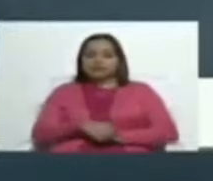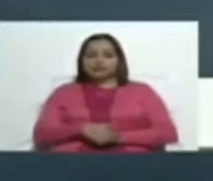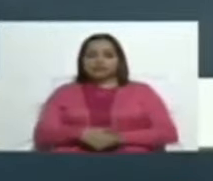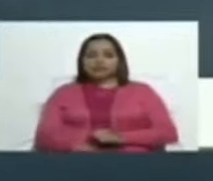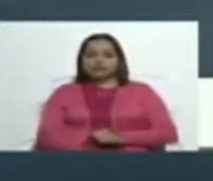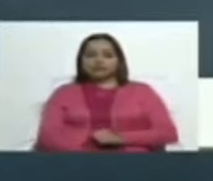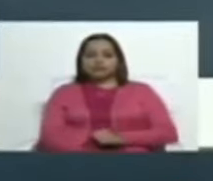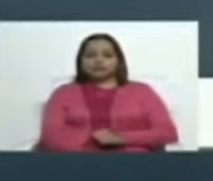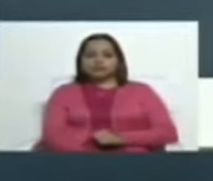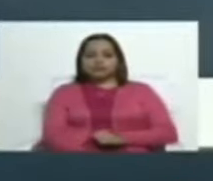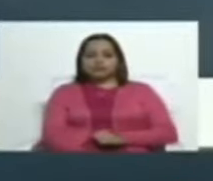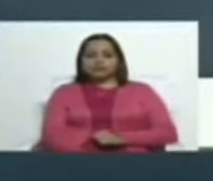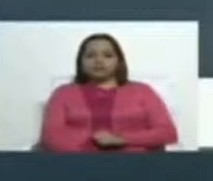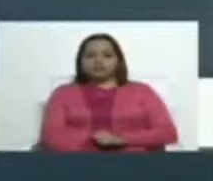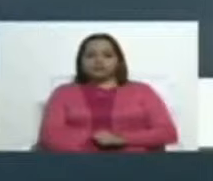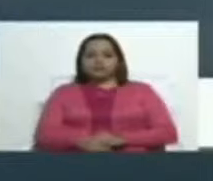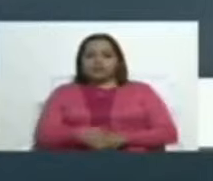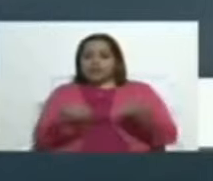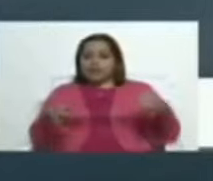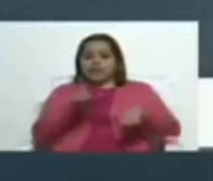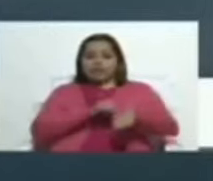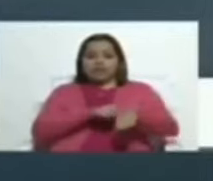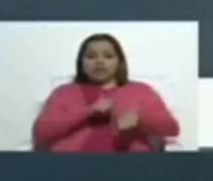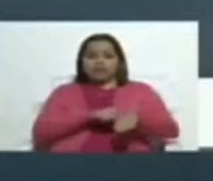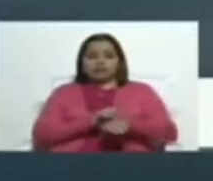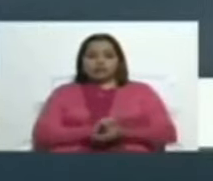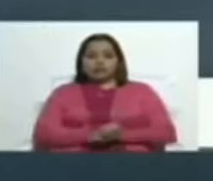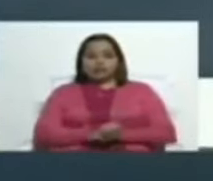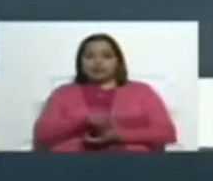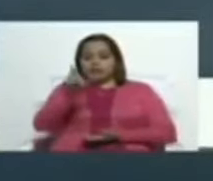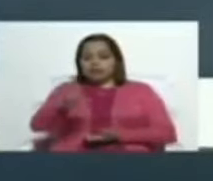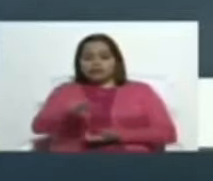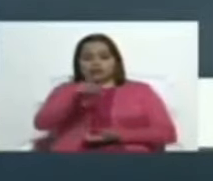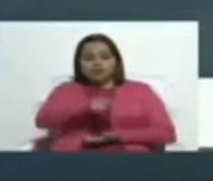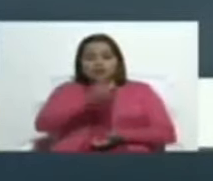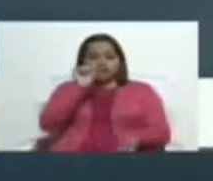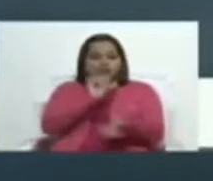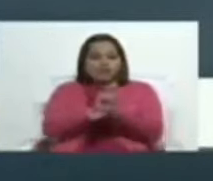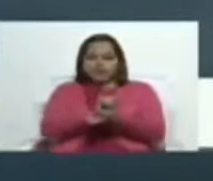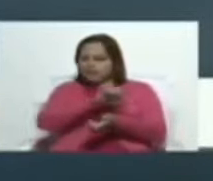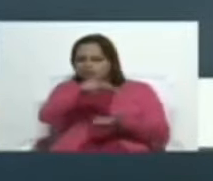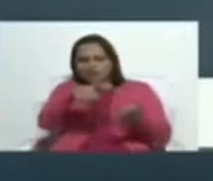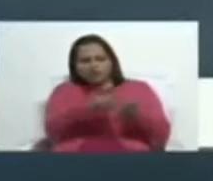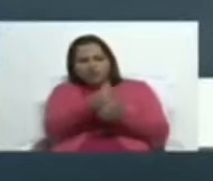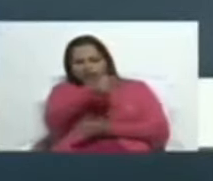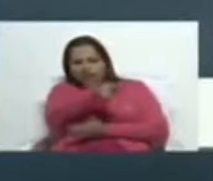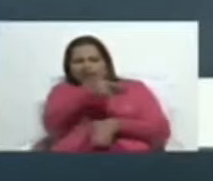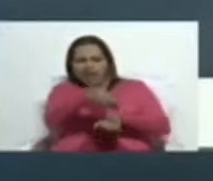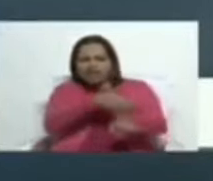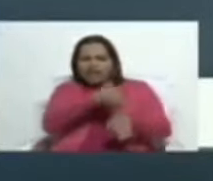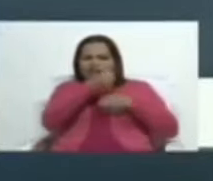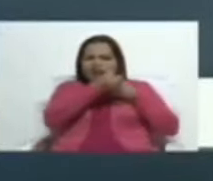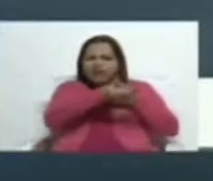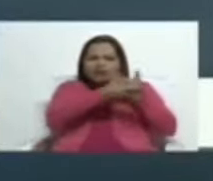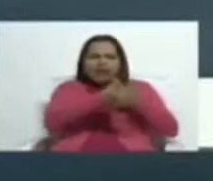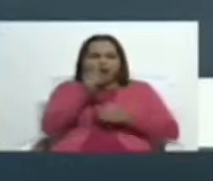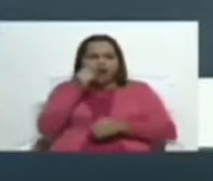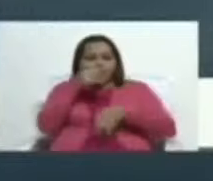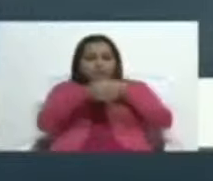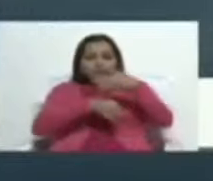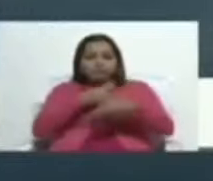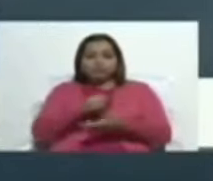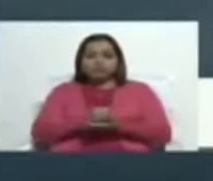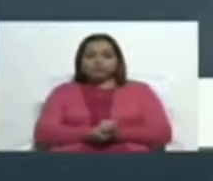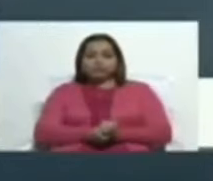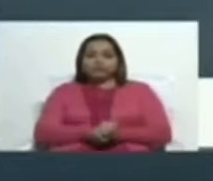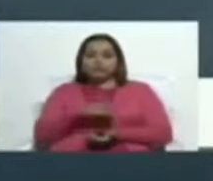previamente detenida por una orden de aprehensión a raíz de esta confesión, van a decir ahora que son